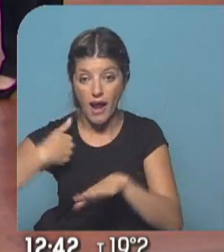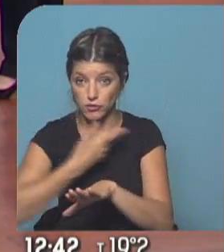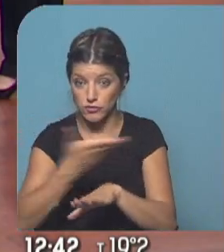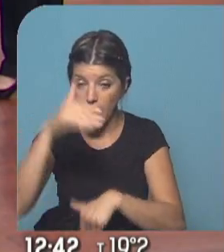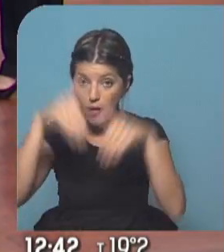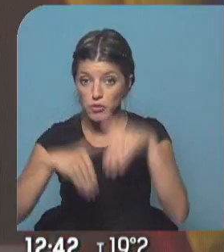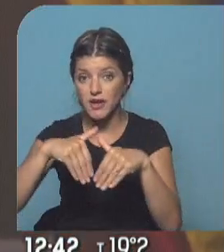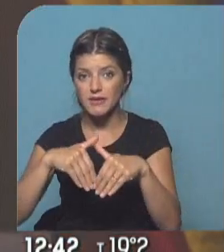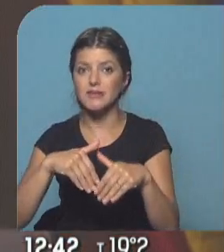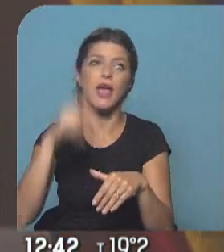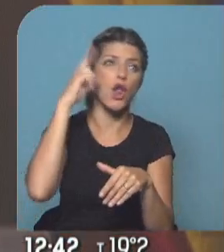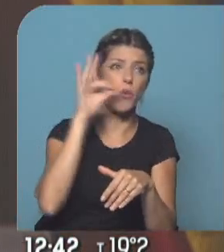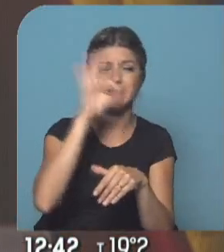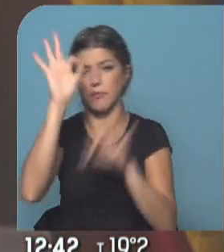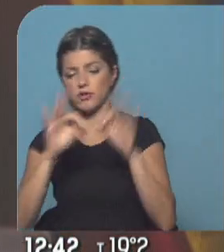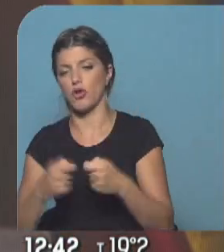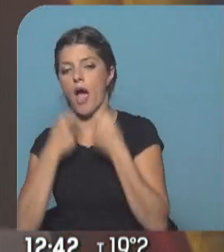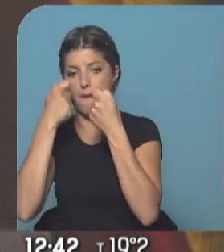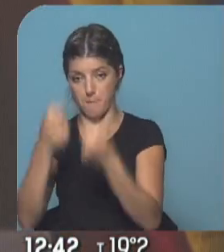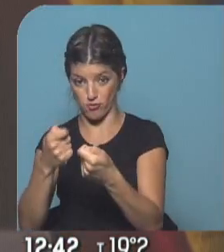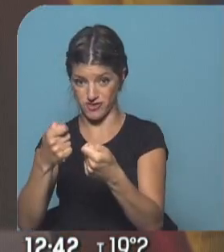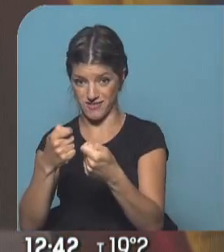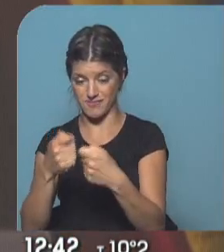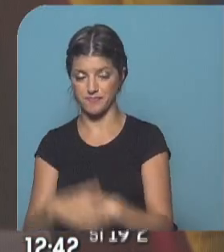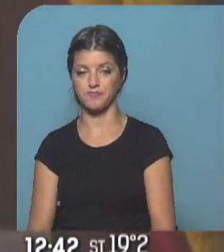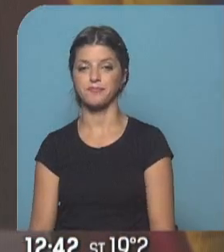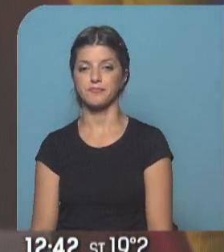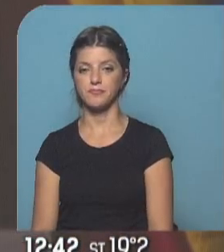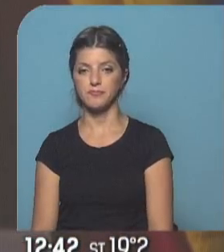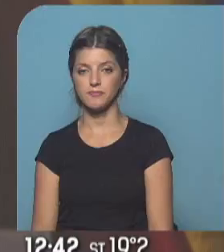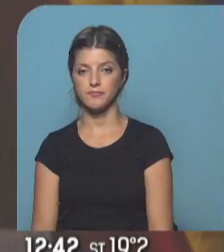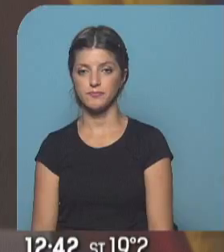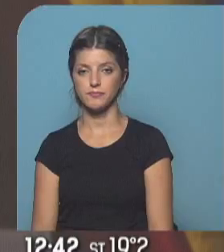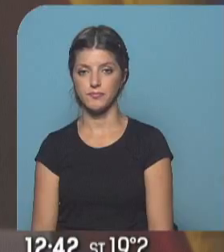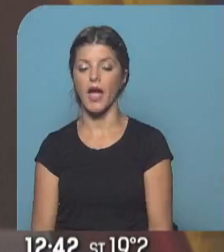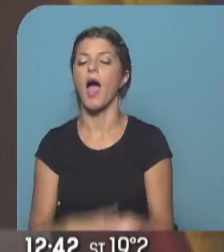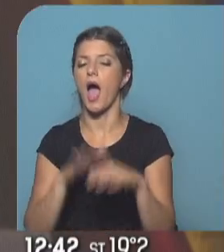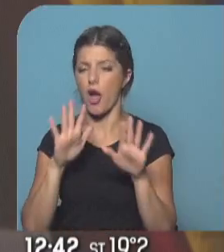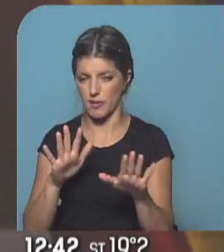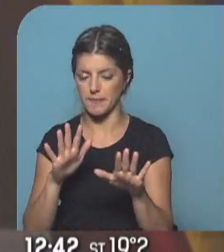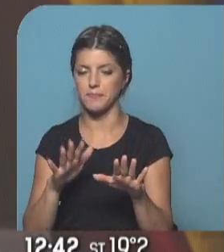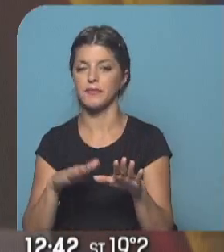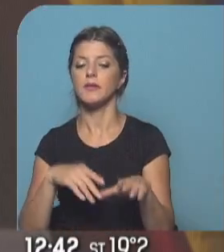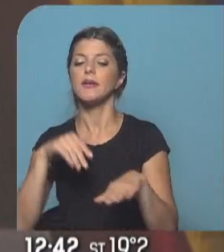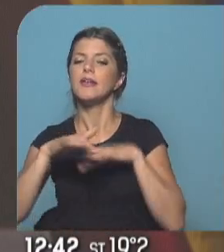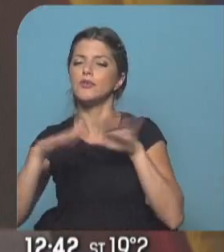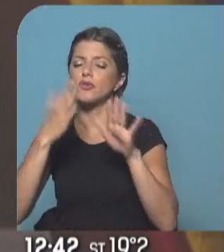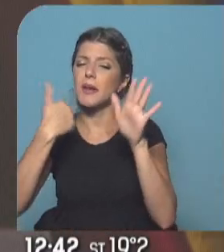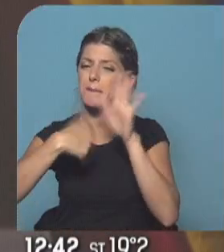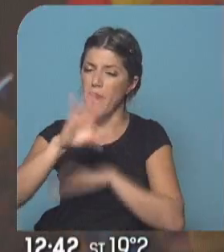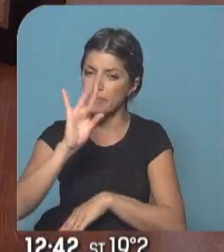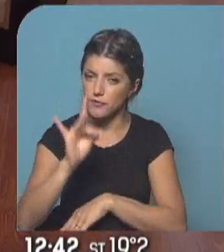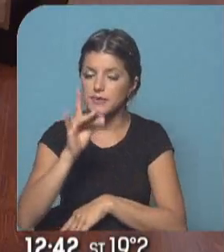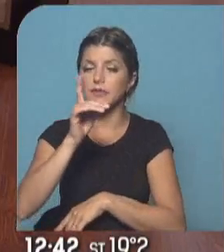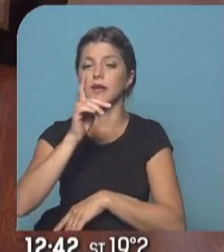casi 90%, la avaló. Ahora, cuando son situaciones más controvertidas, en donde la sociedad está fracturada,